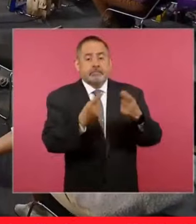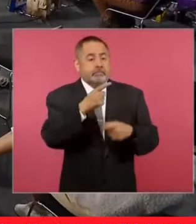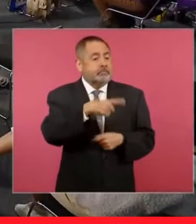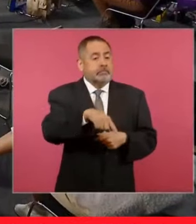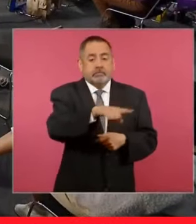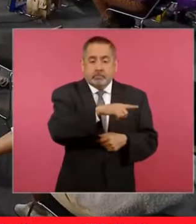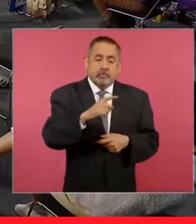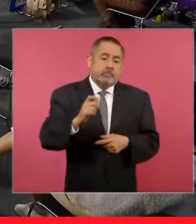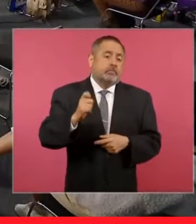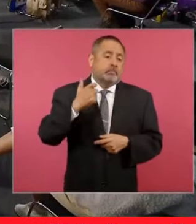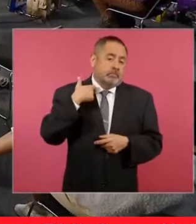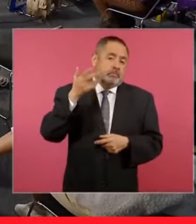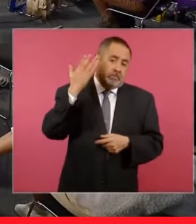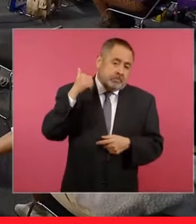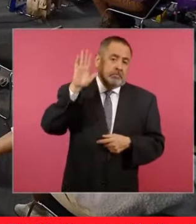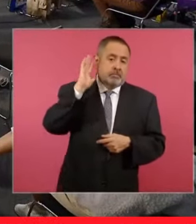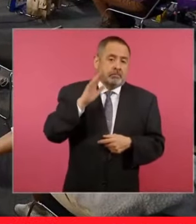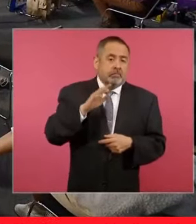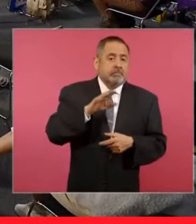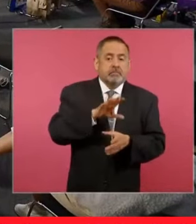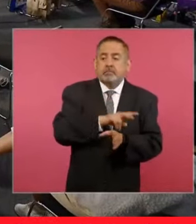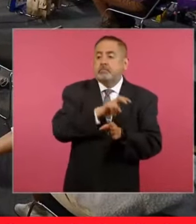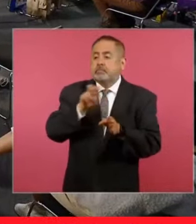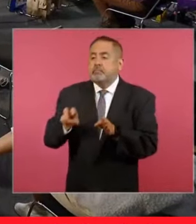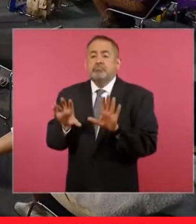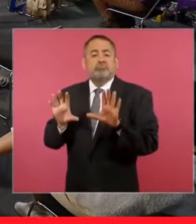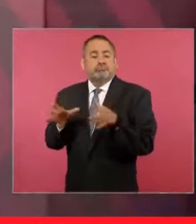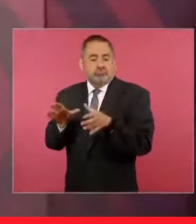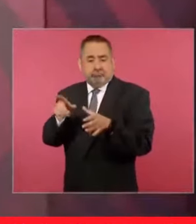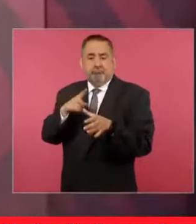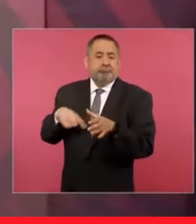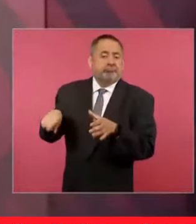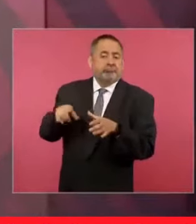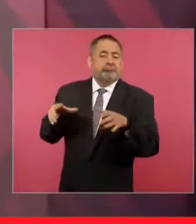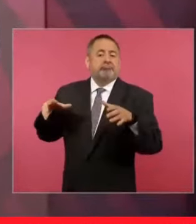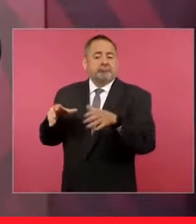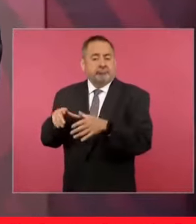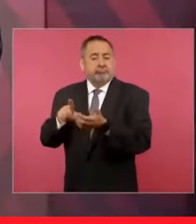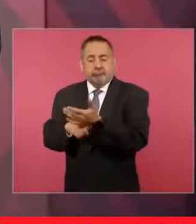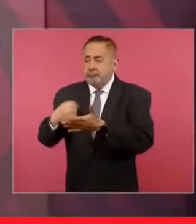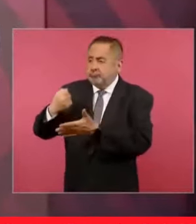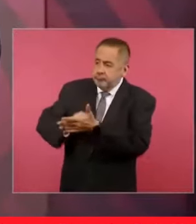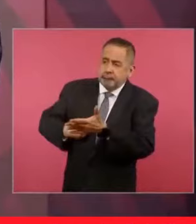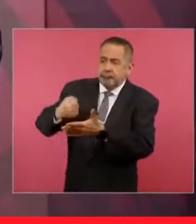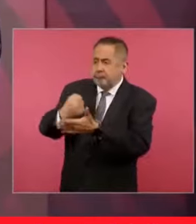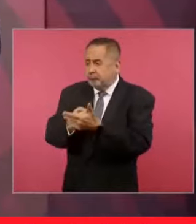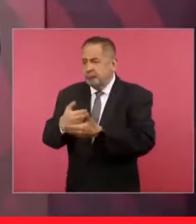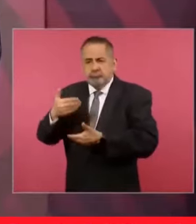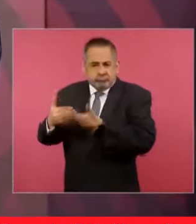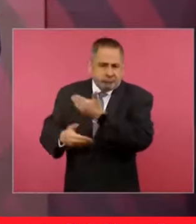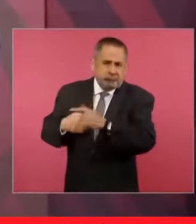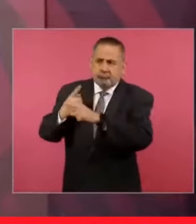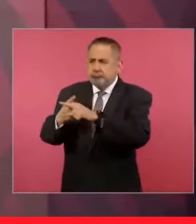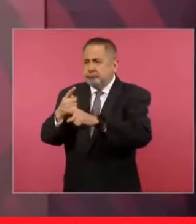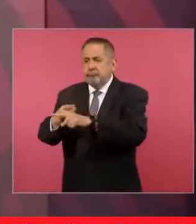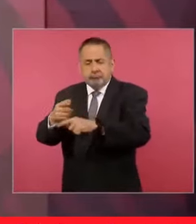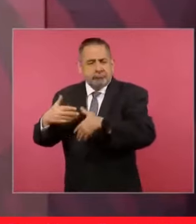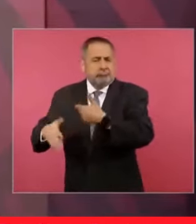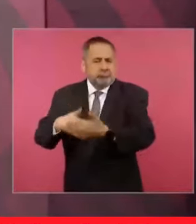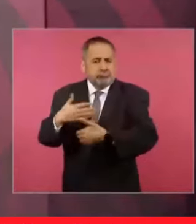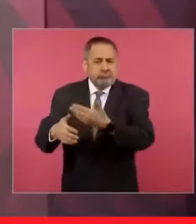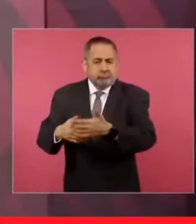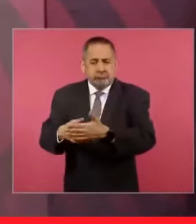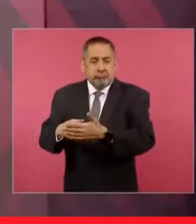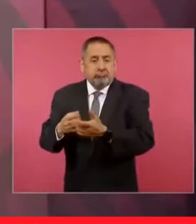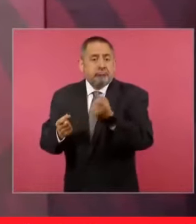militaron en las filas de los movimientos sociales progresistas